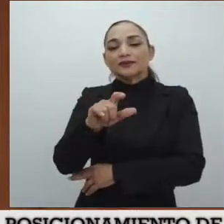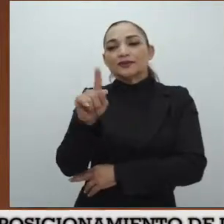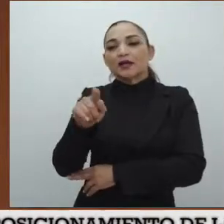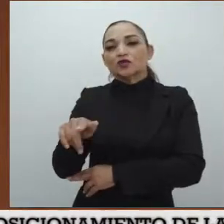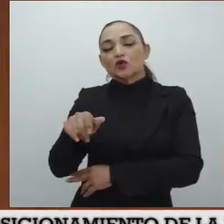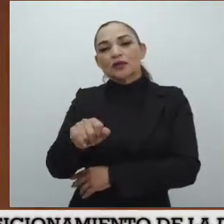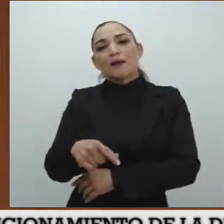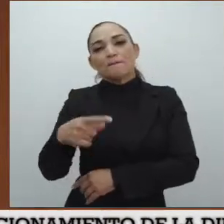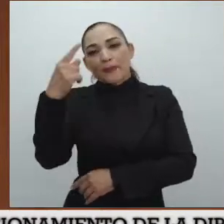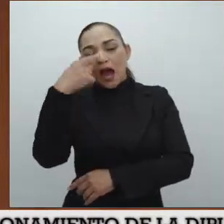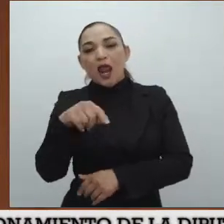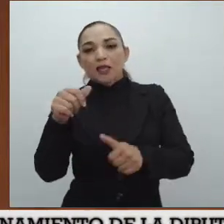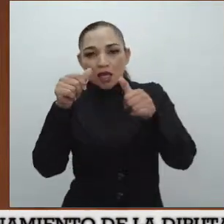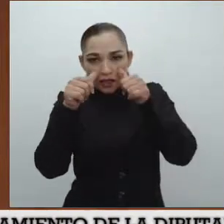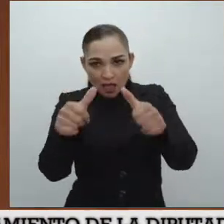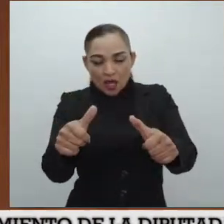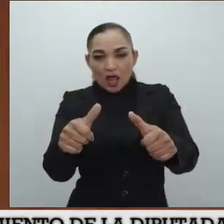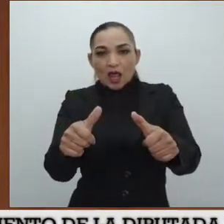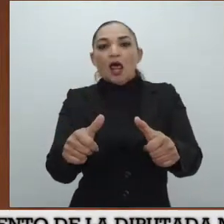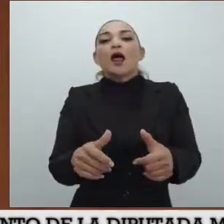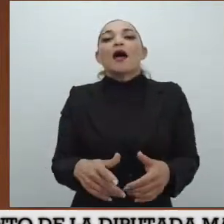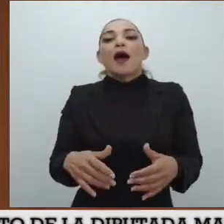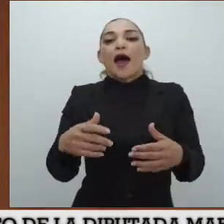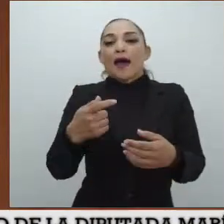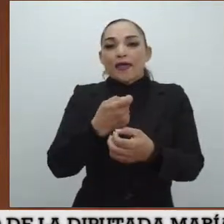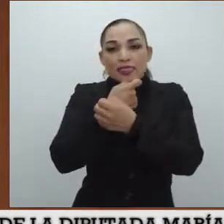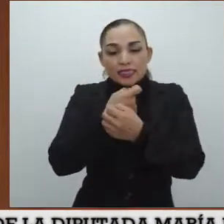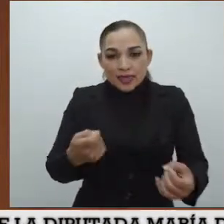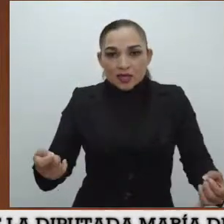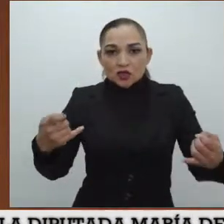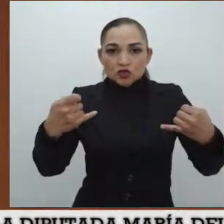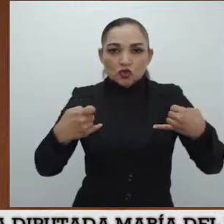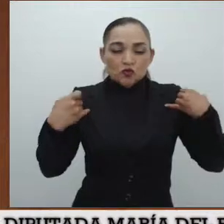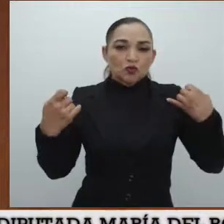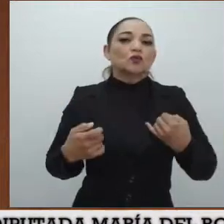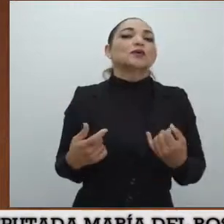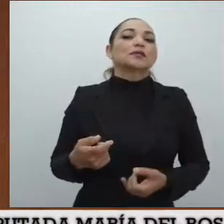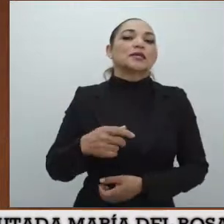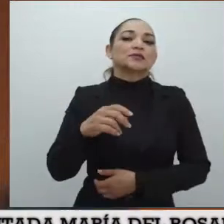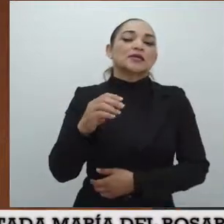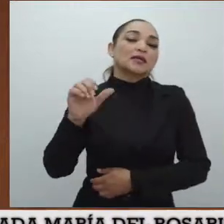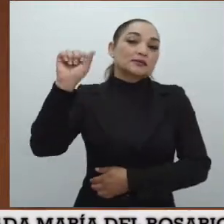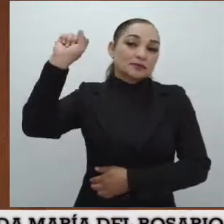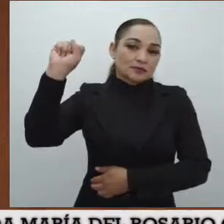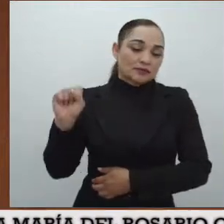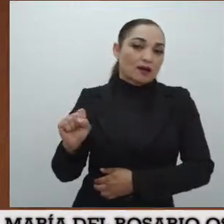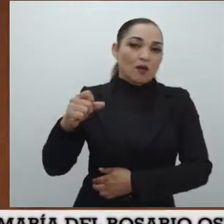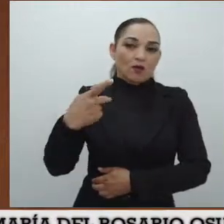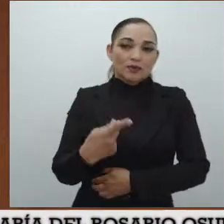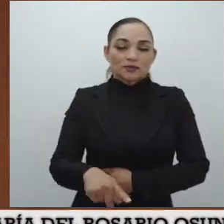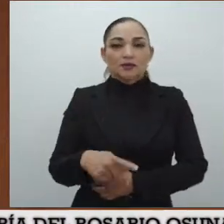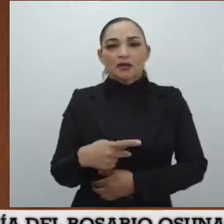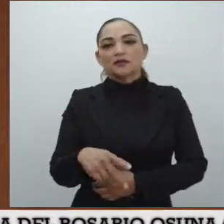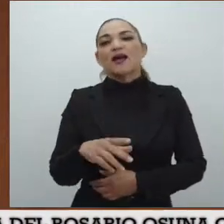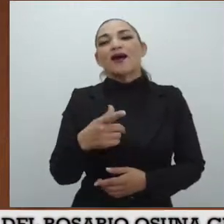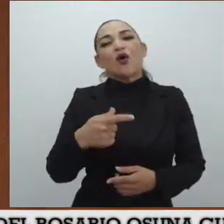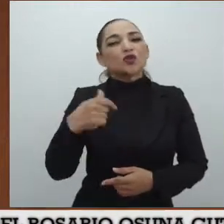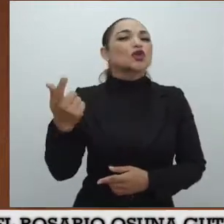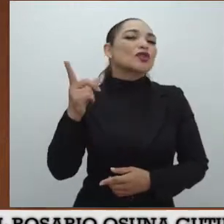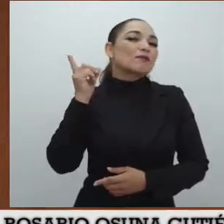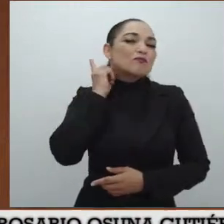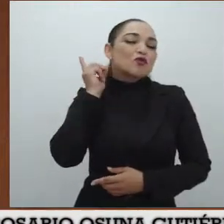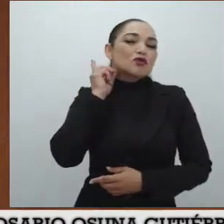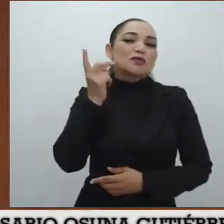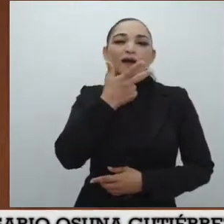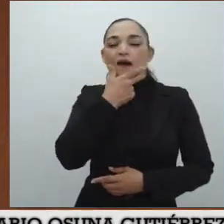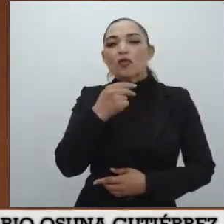sinaloenses, que vamos a lanzar un programa que también nos va a acompañar el doctor Luque en su carácter de presidente de la Comisión de Educación de este